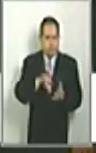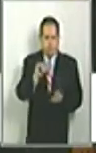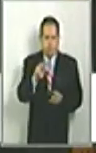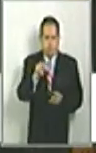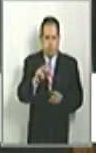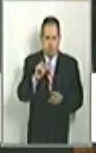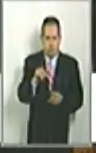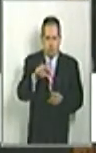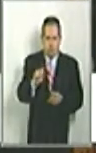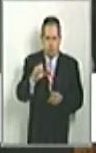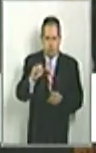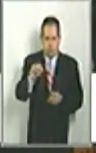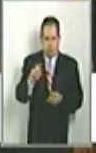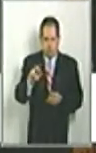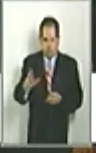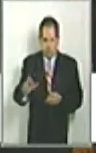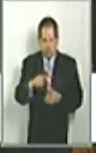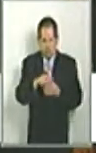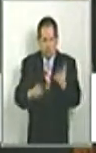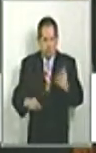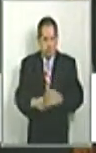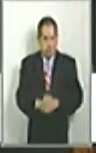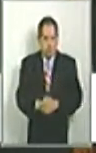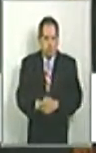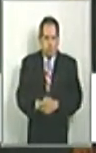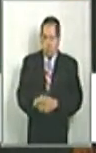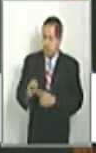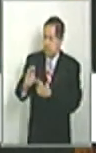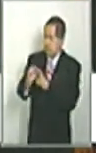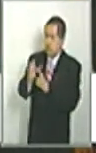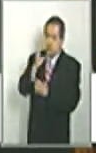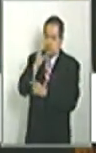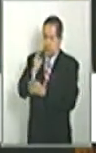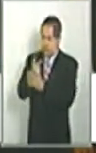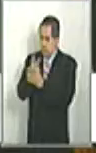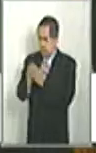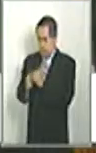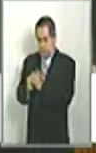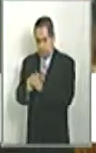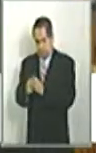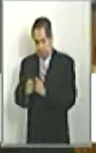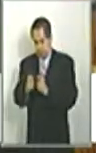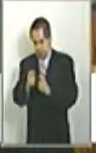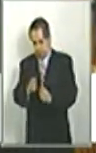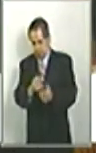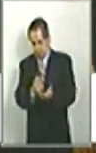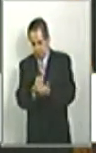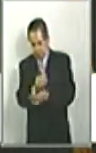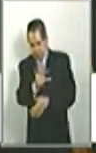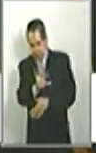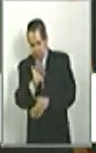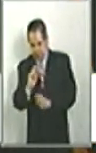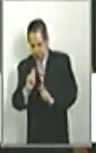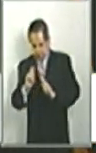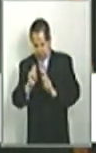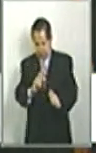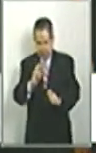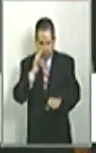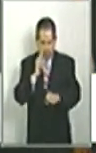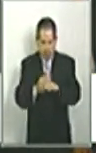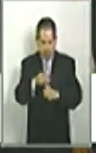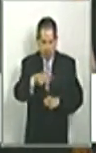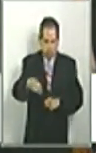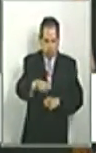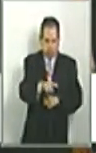Carlos Amador Hernández. La Comisión Permanente los ha elegido para integrar el Consejo